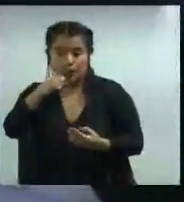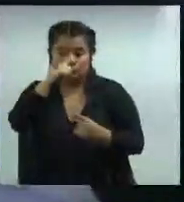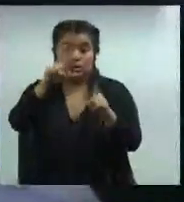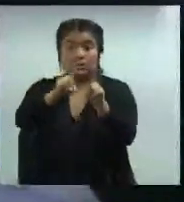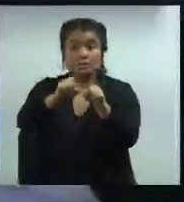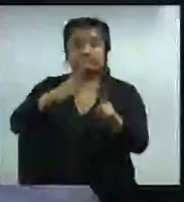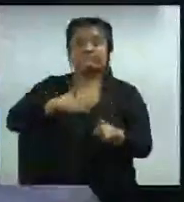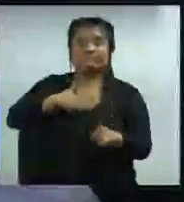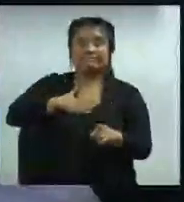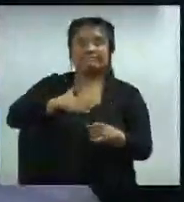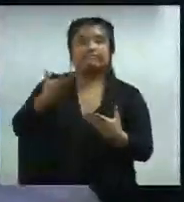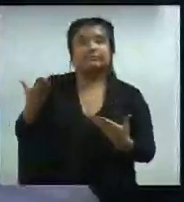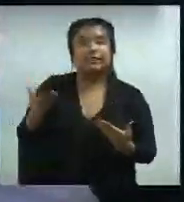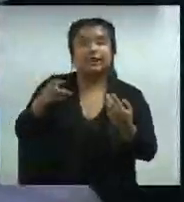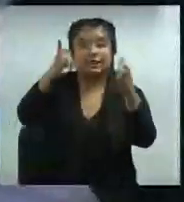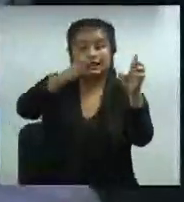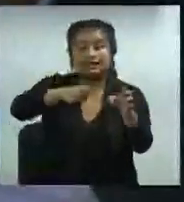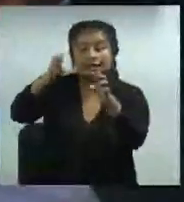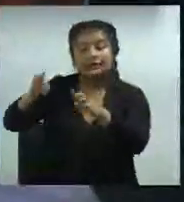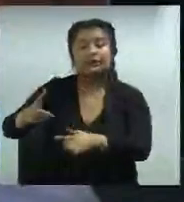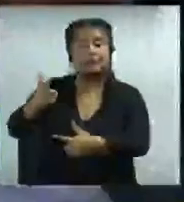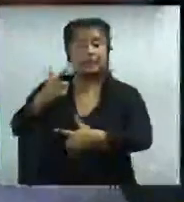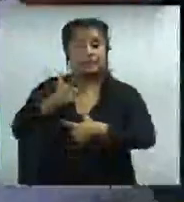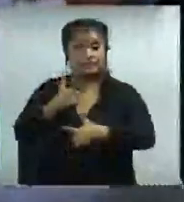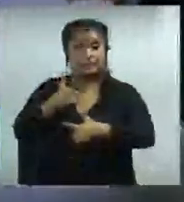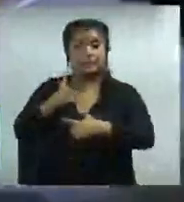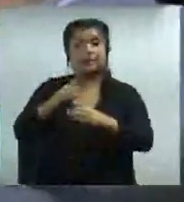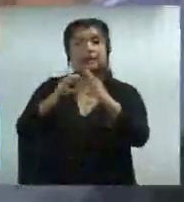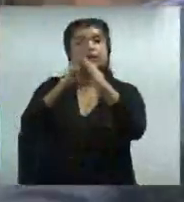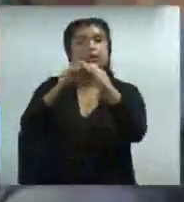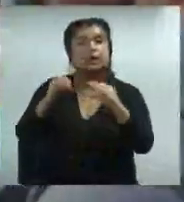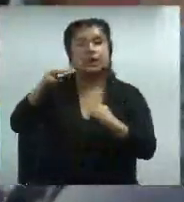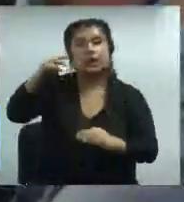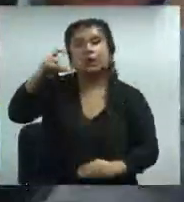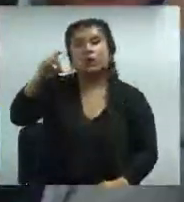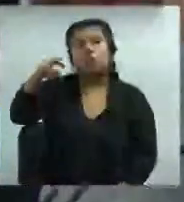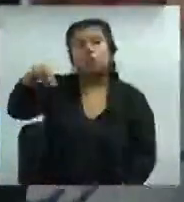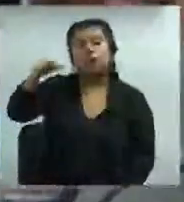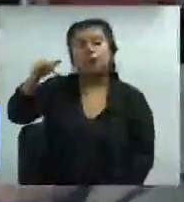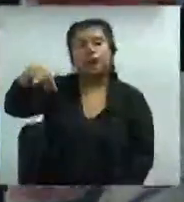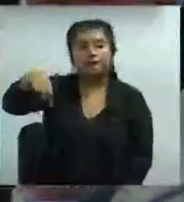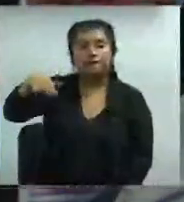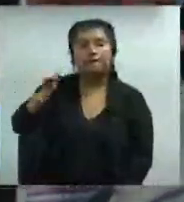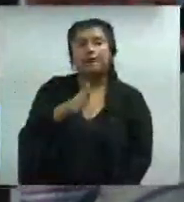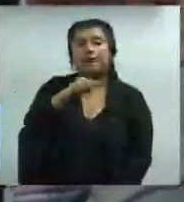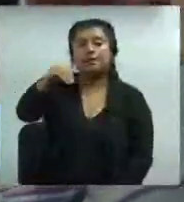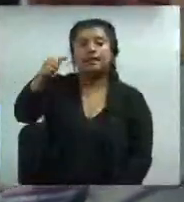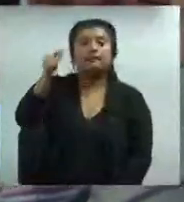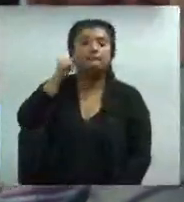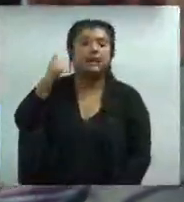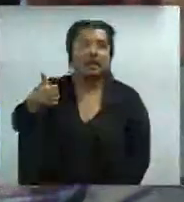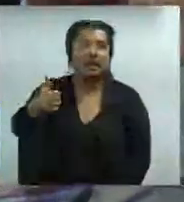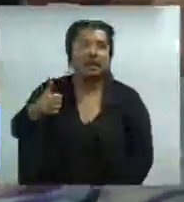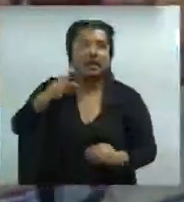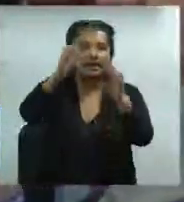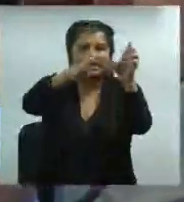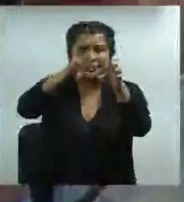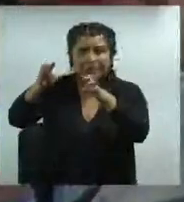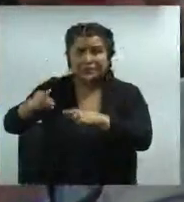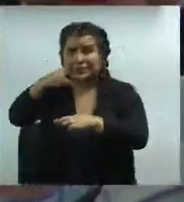nombre del personal del Ejército, de CONRED, de CONAP, del MAGA, los muchachos que están metidos en la